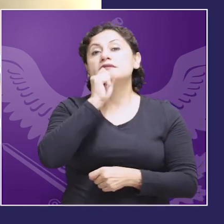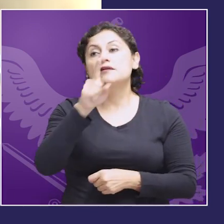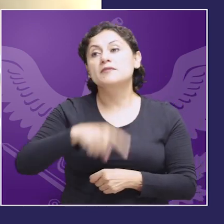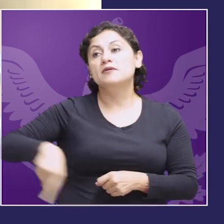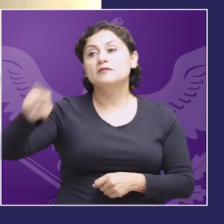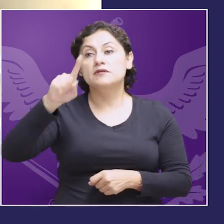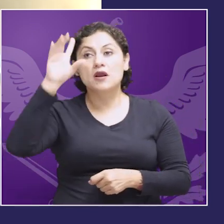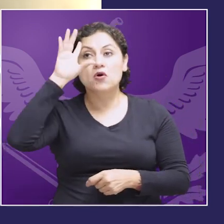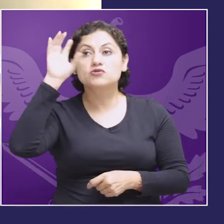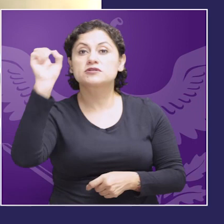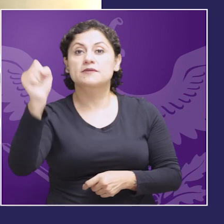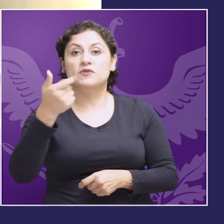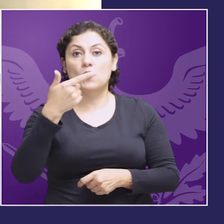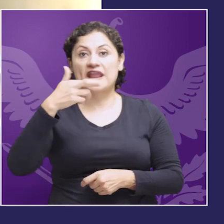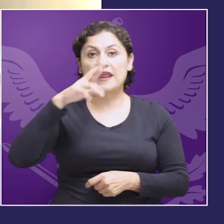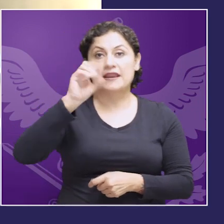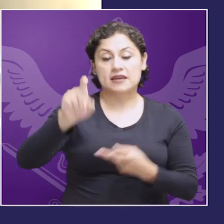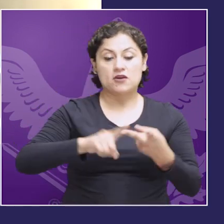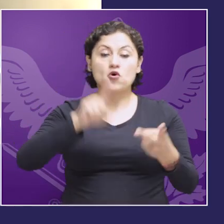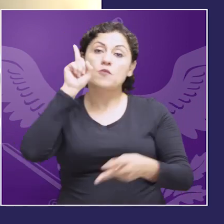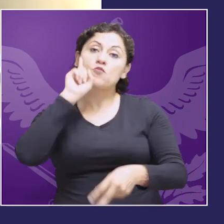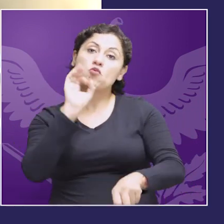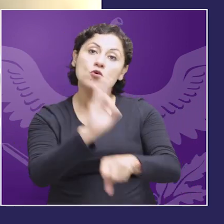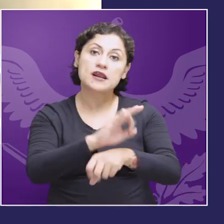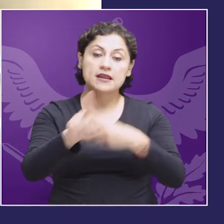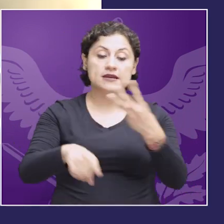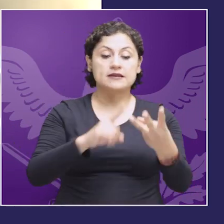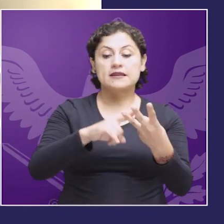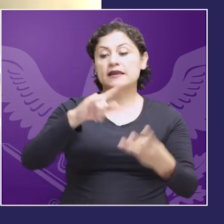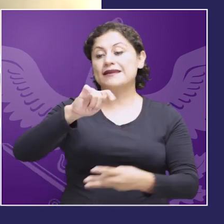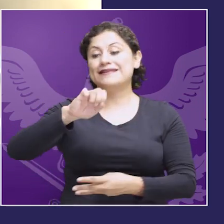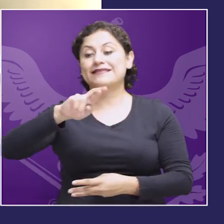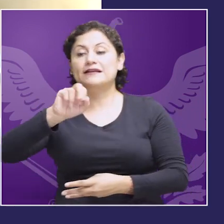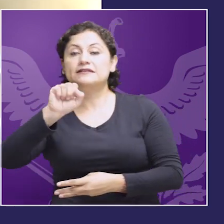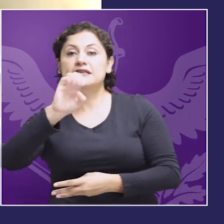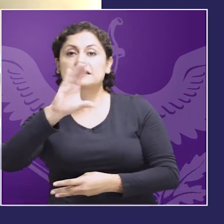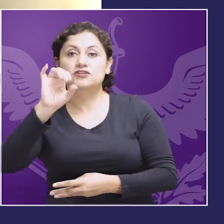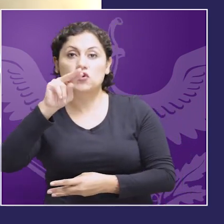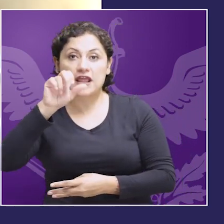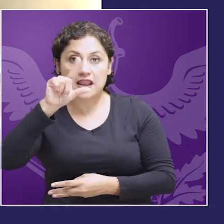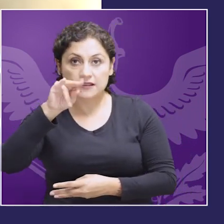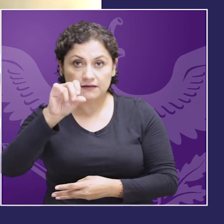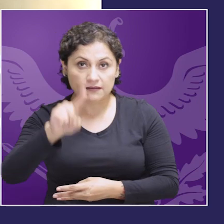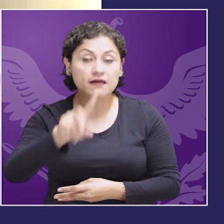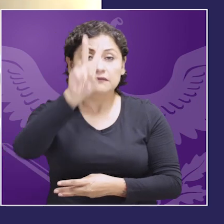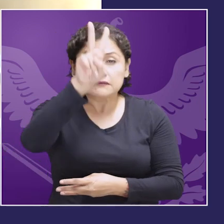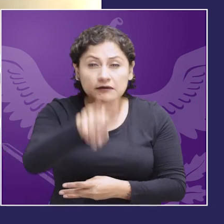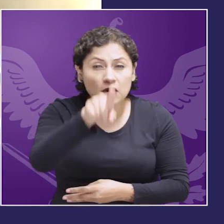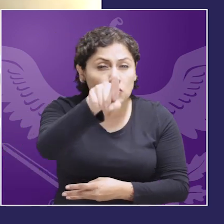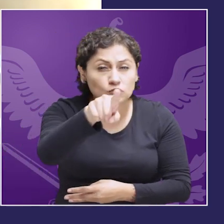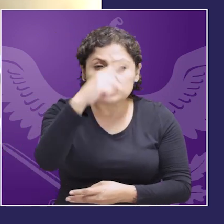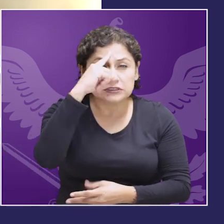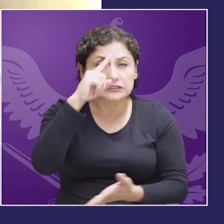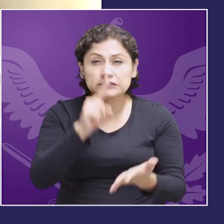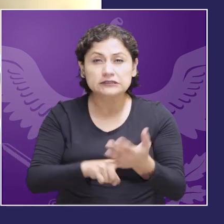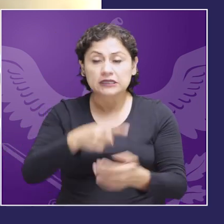mujeres, que cuestionen género, feminismo, interseccionalidad. Ustedes no saben lo que nos cuesta